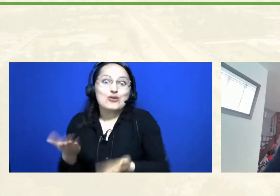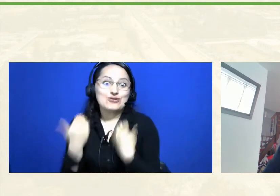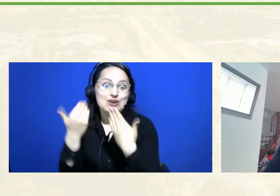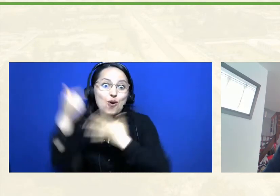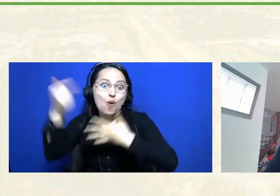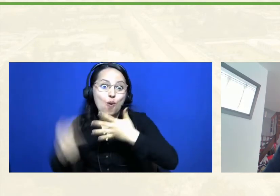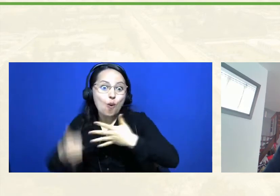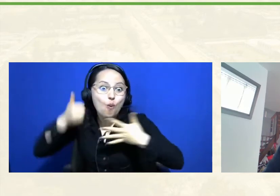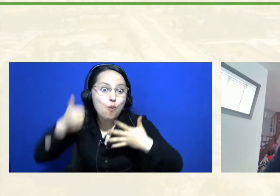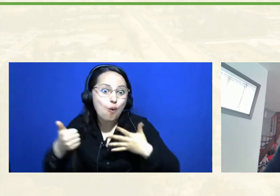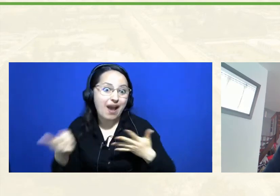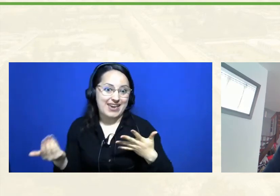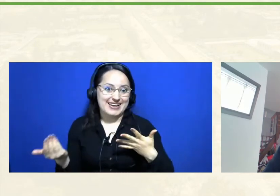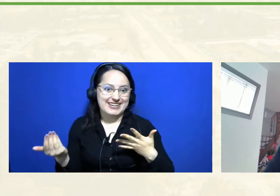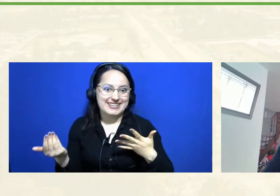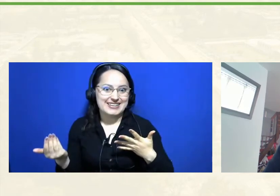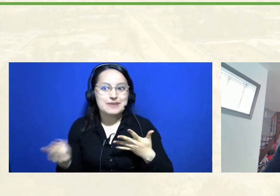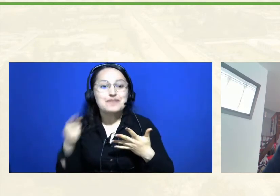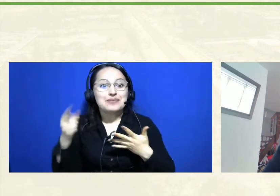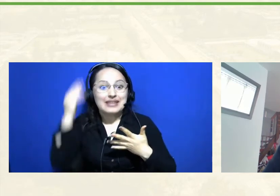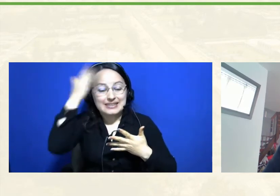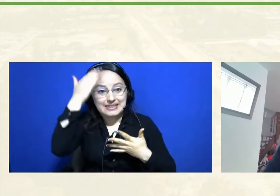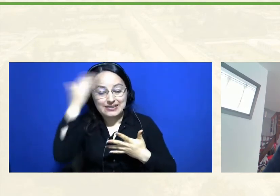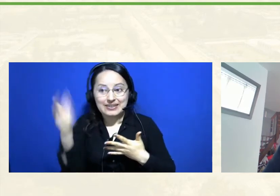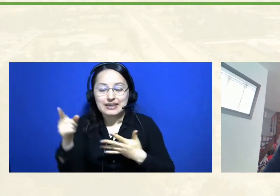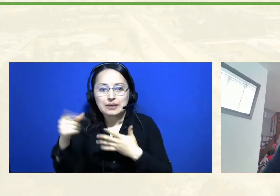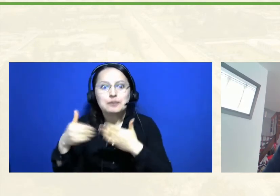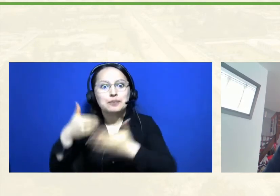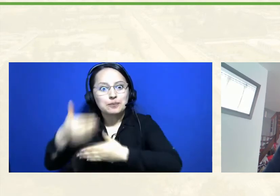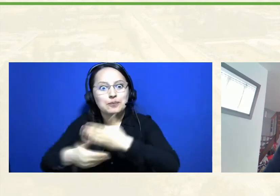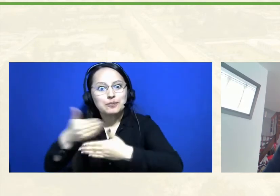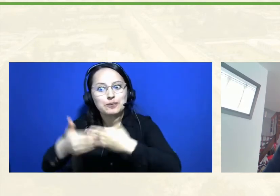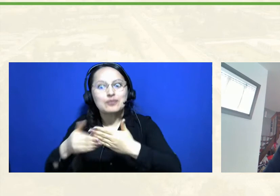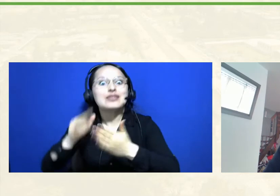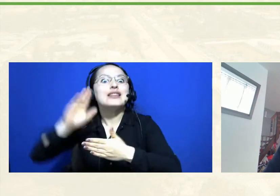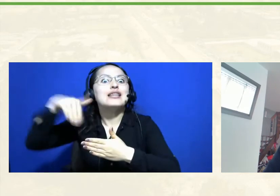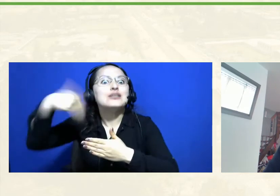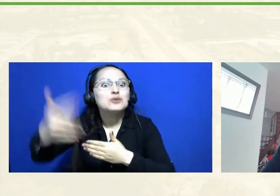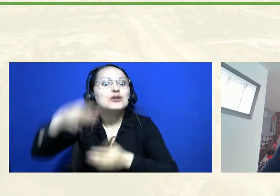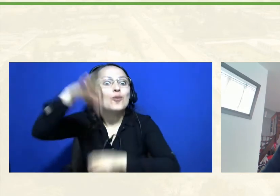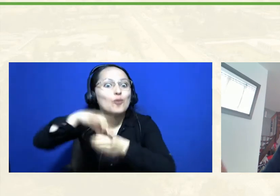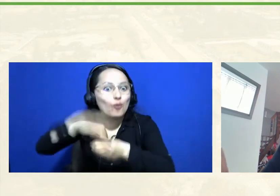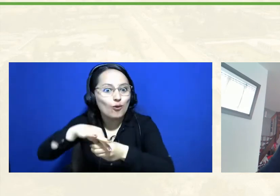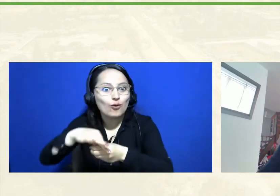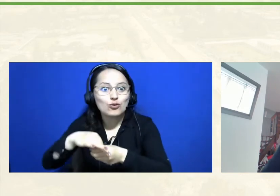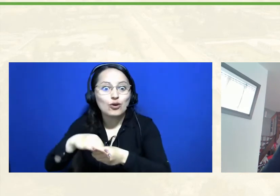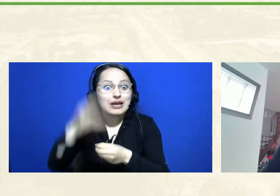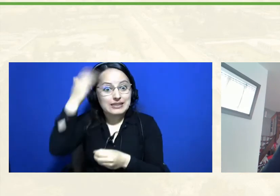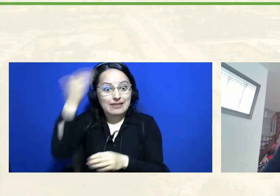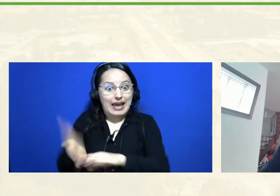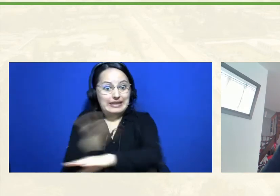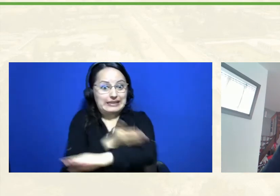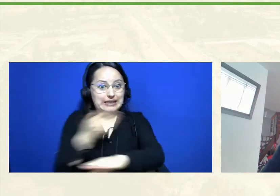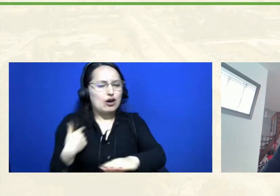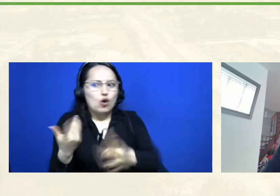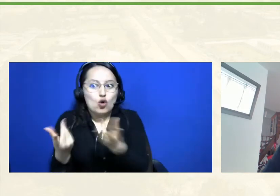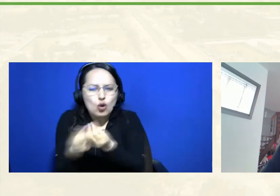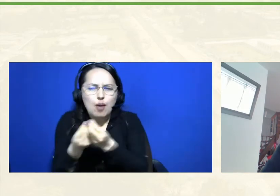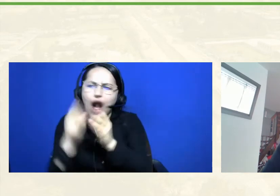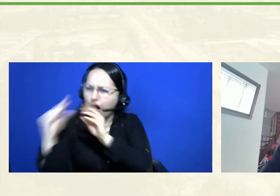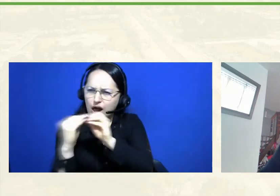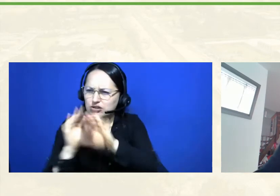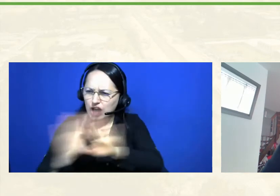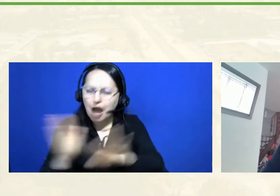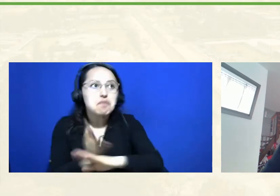¿Por qué? Porque a la final dentro de este esquema vamos a llevar también a una votación en donde la gente, así como postuló en un proceso